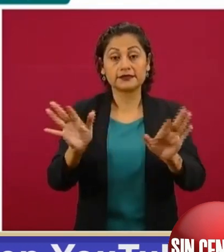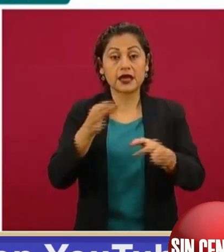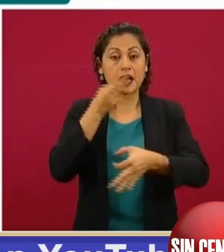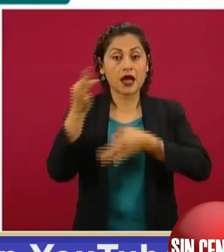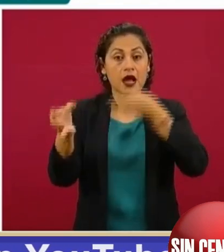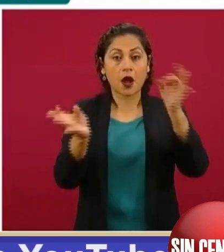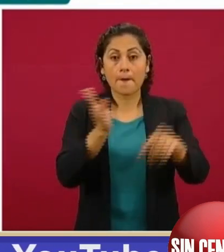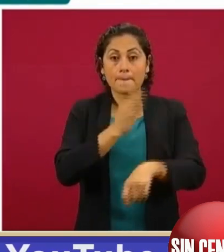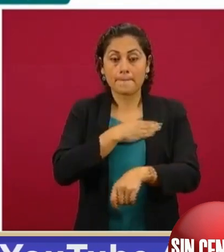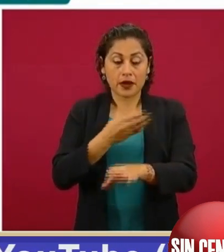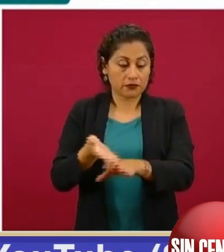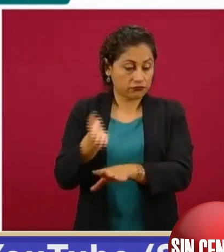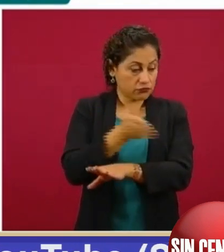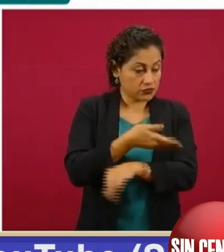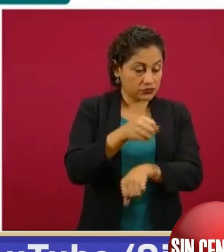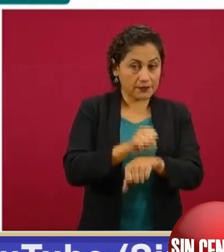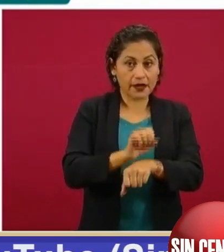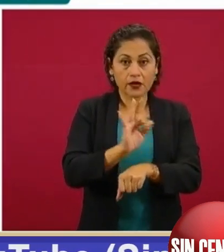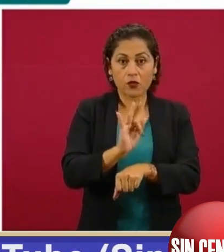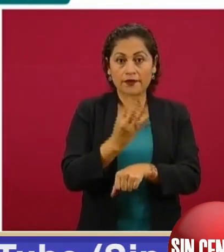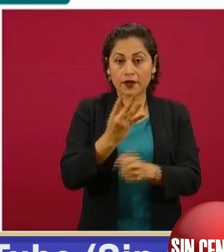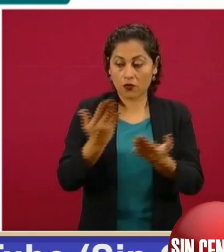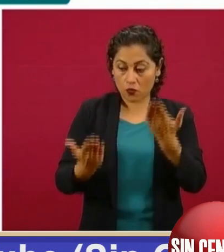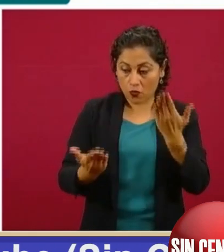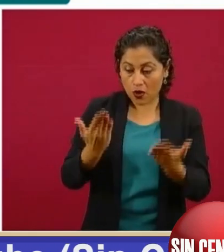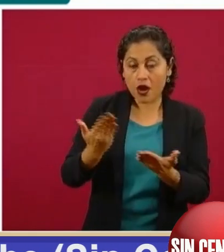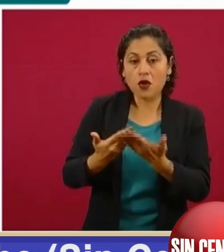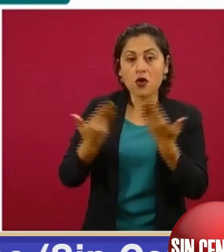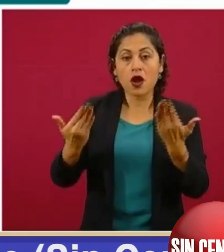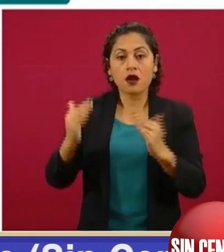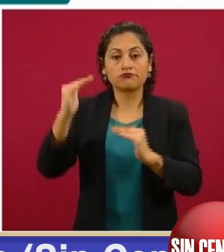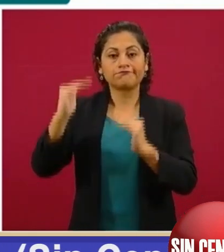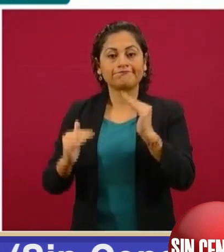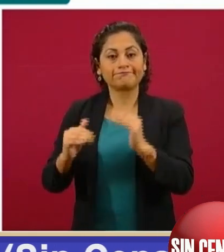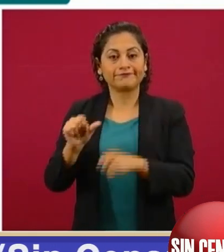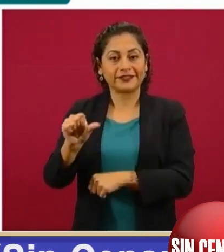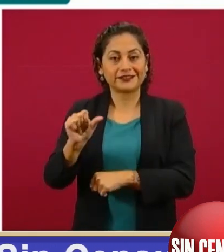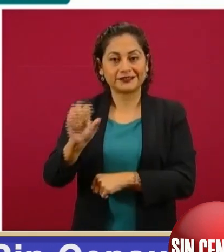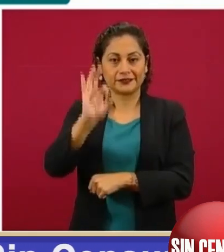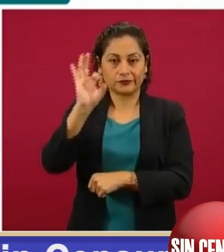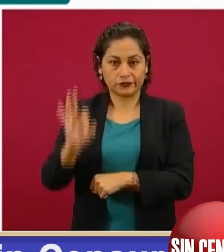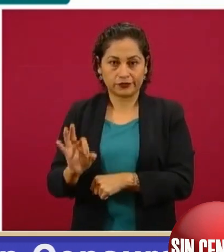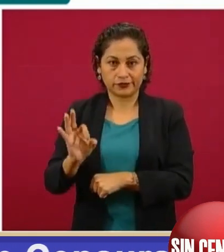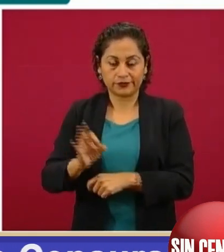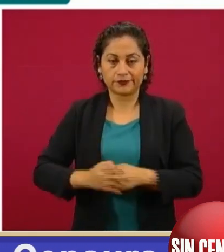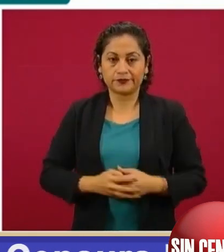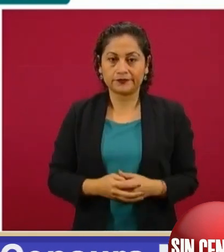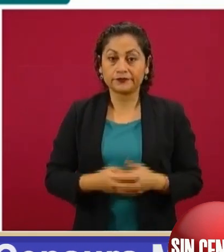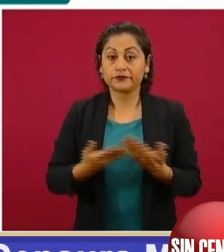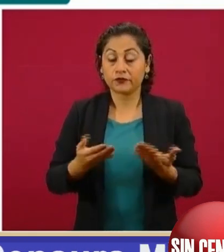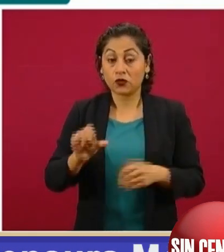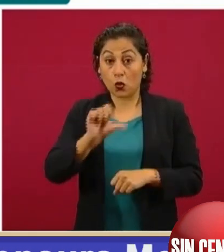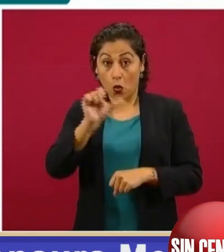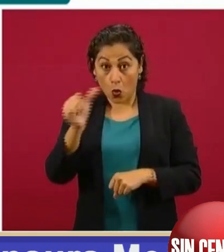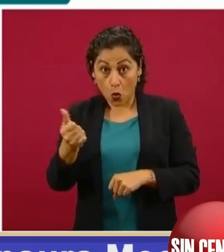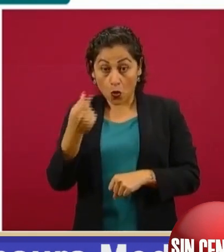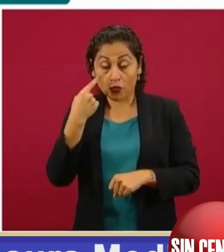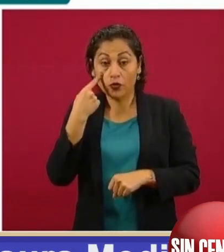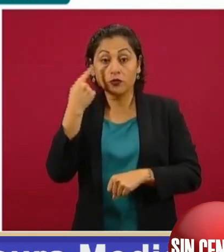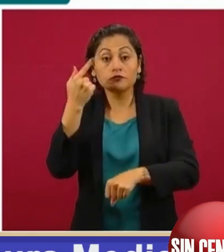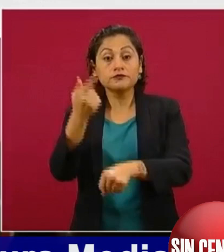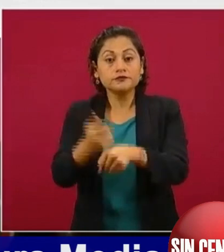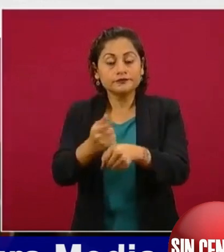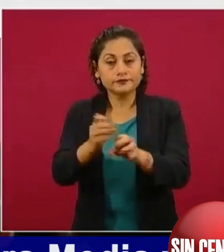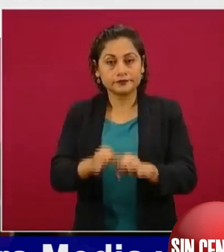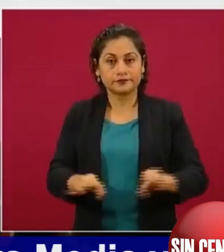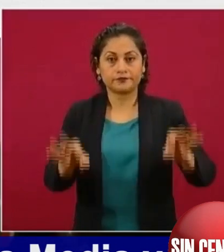los datos de la semana 44, que es que se redujo 16%. Y otro indicador importante es cuántos